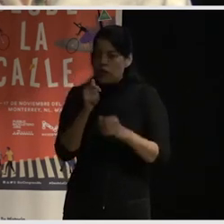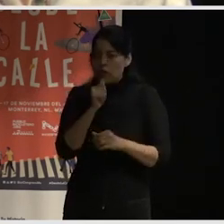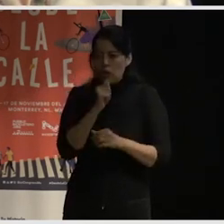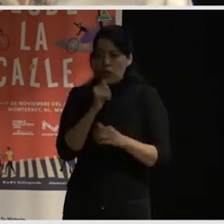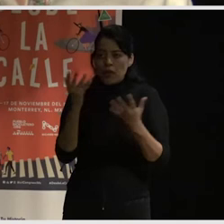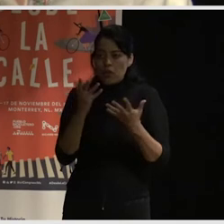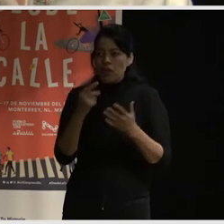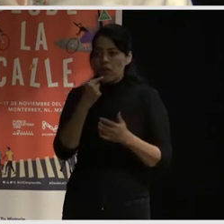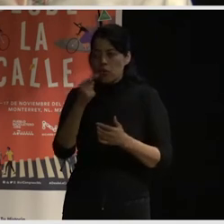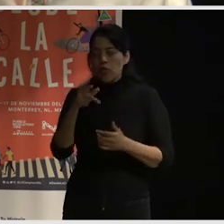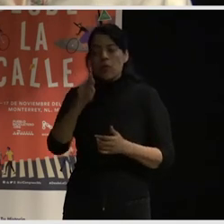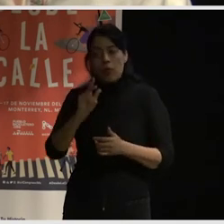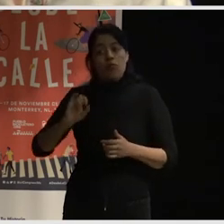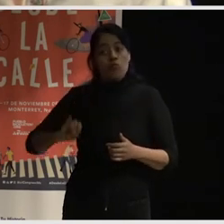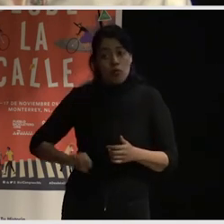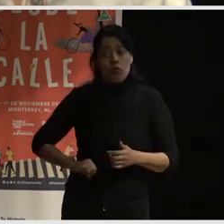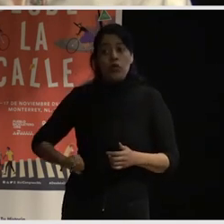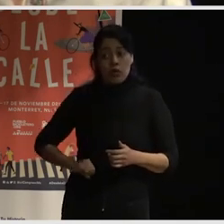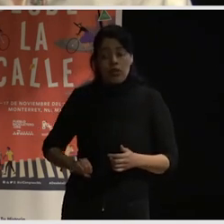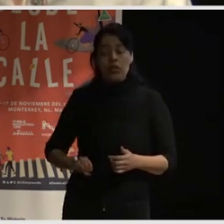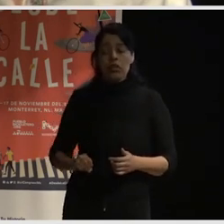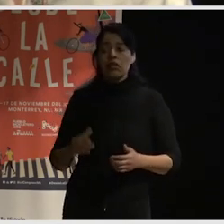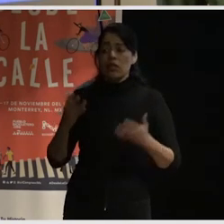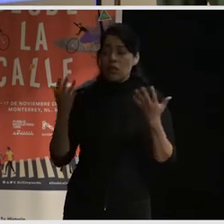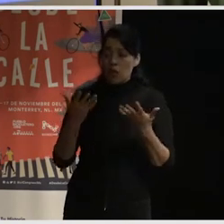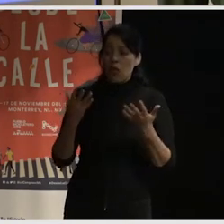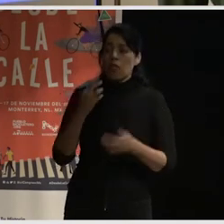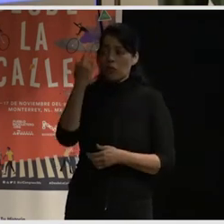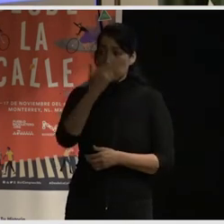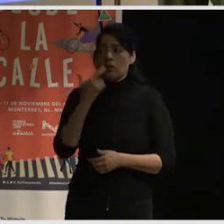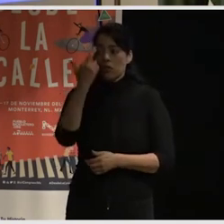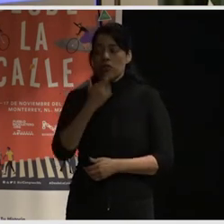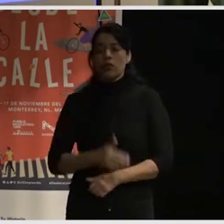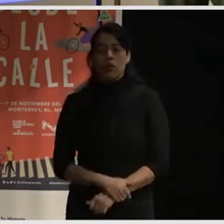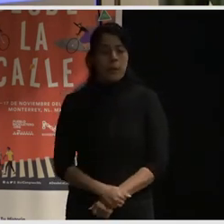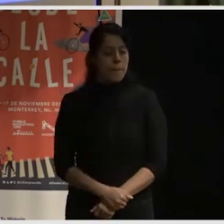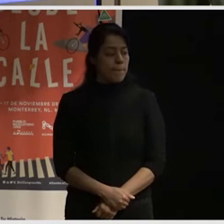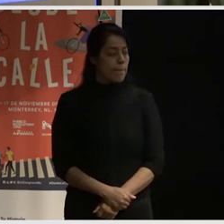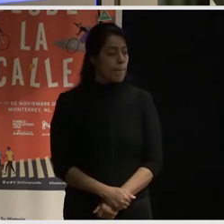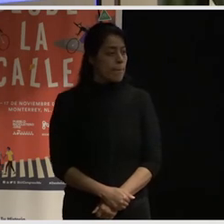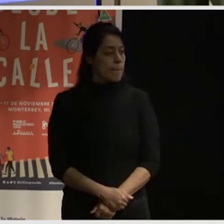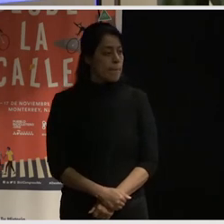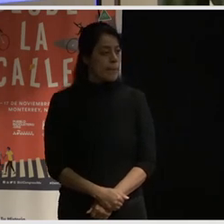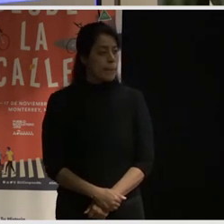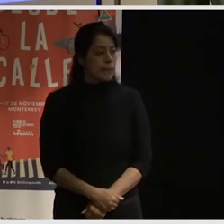sin embargo es muy interesante y lo vamos a evaluar sí buenas